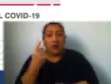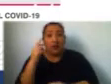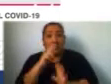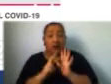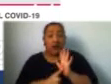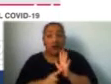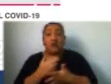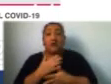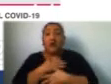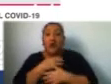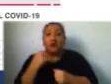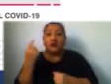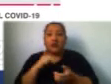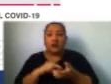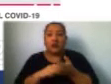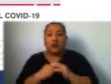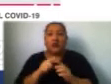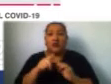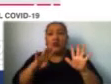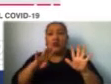de Salud tenemos